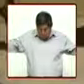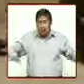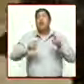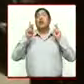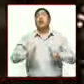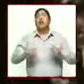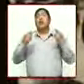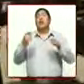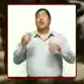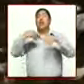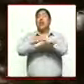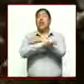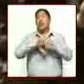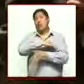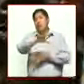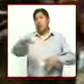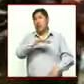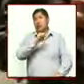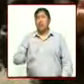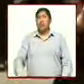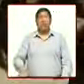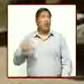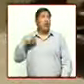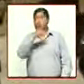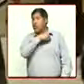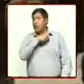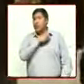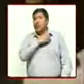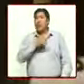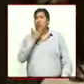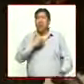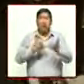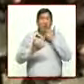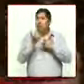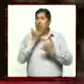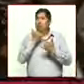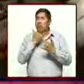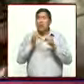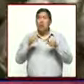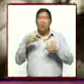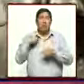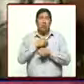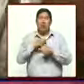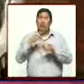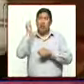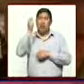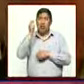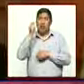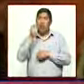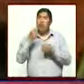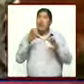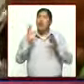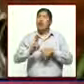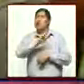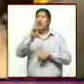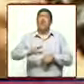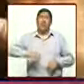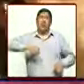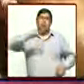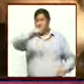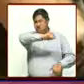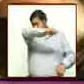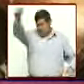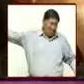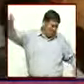estaban tratando de ingresar hasta esta parte. Estamos acá justamente y les podemos atestiguar que se ha hecho ya uso de